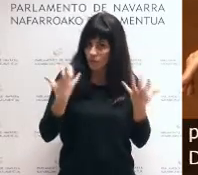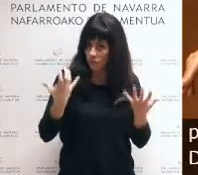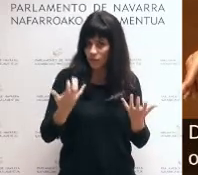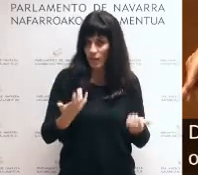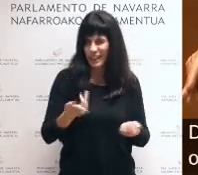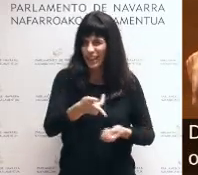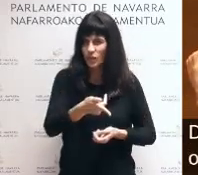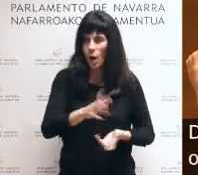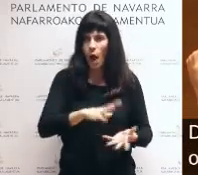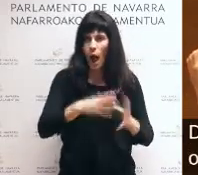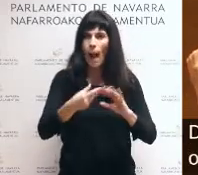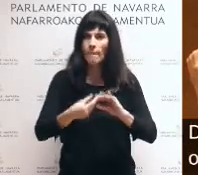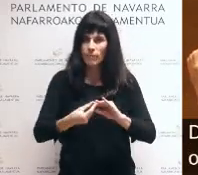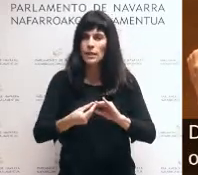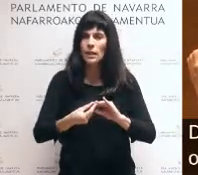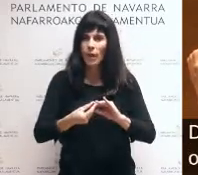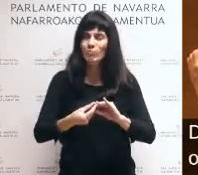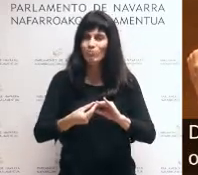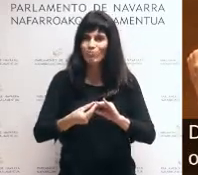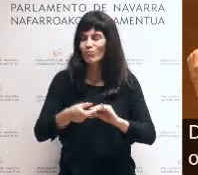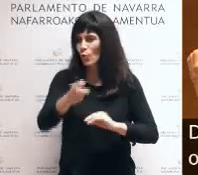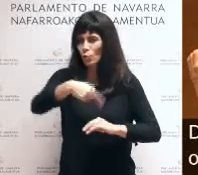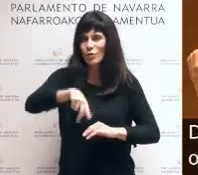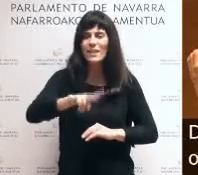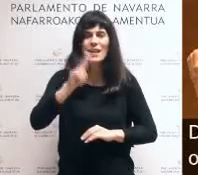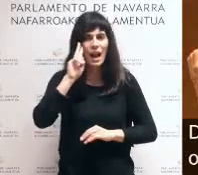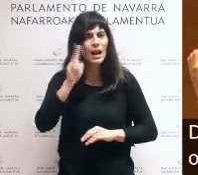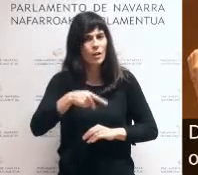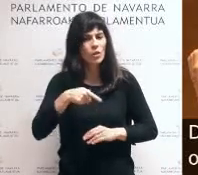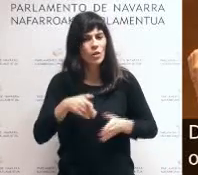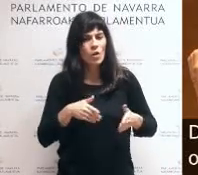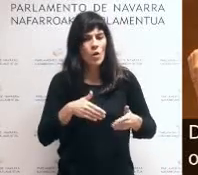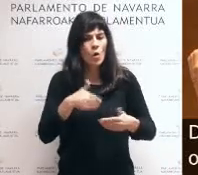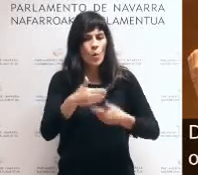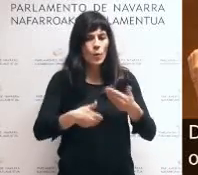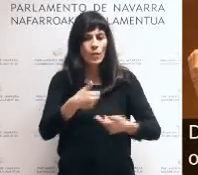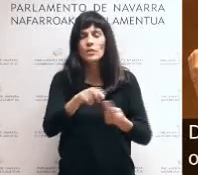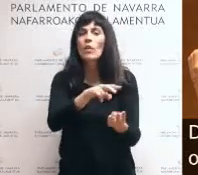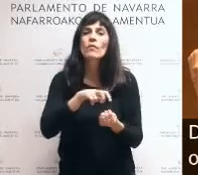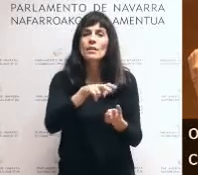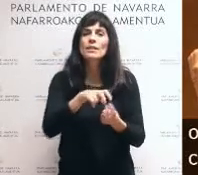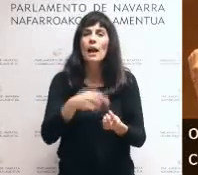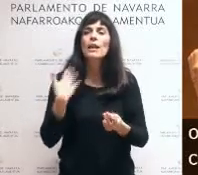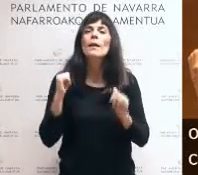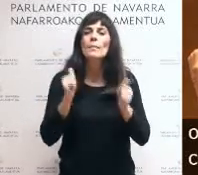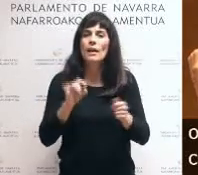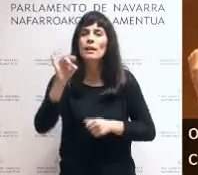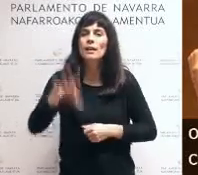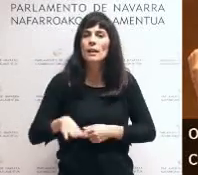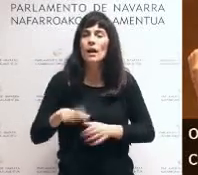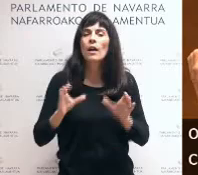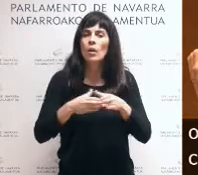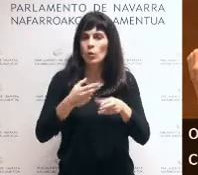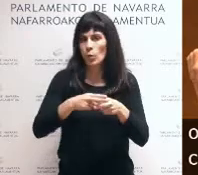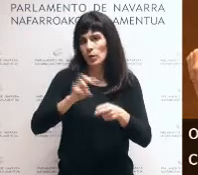aplican, como en este caso alguno de ustedes lo ha llegado a reconocer, un camino fiscal emprendido por UPN, que fue quien abrió el